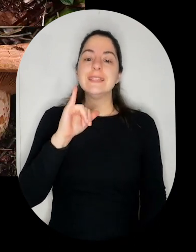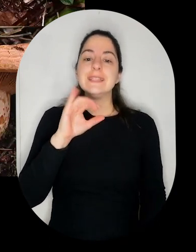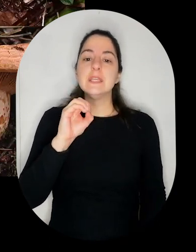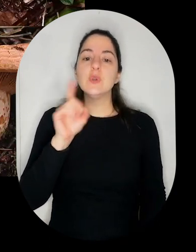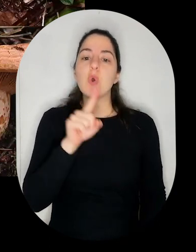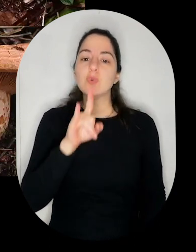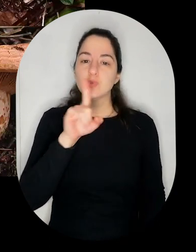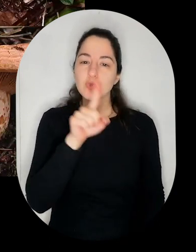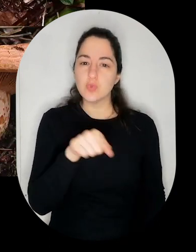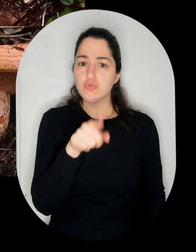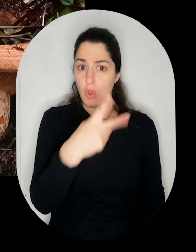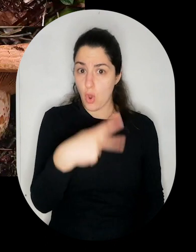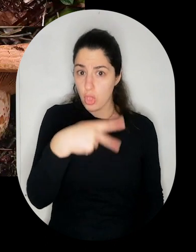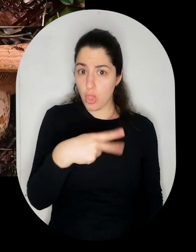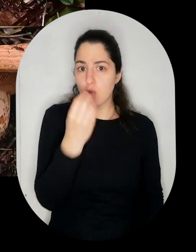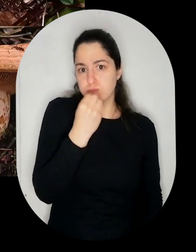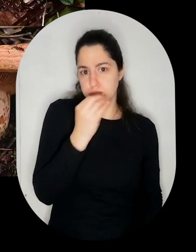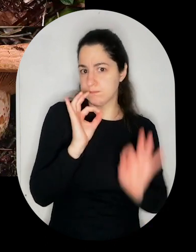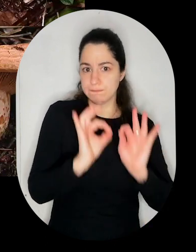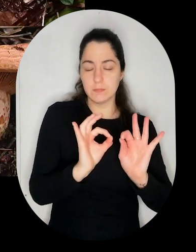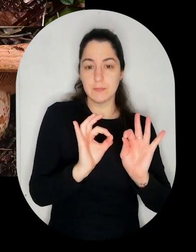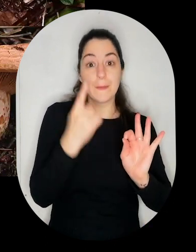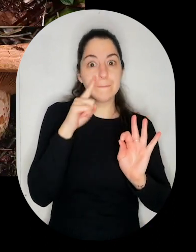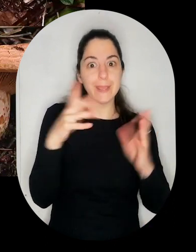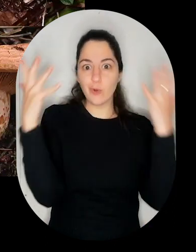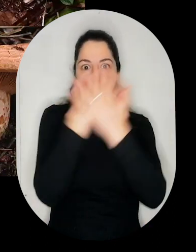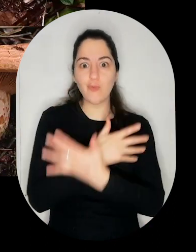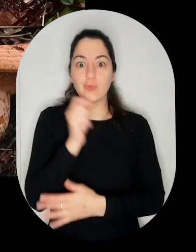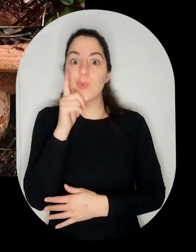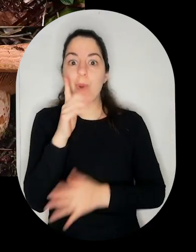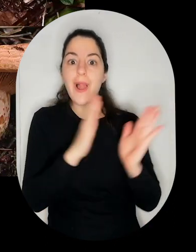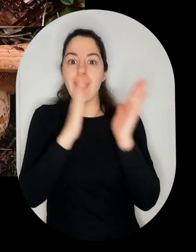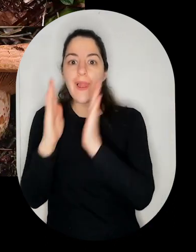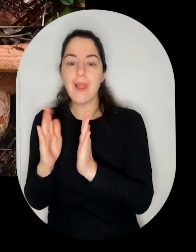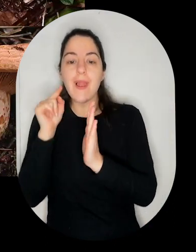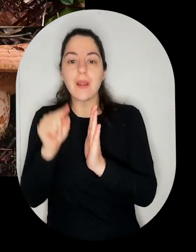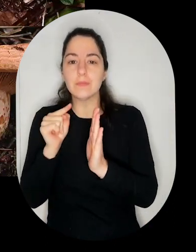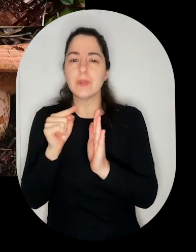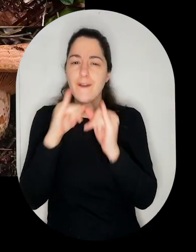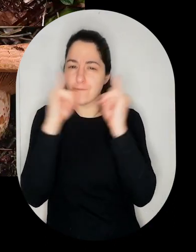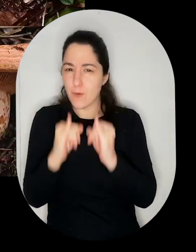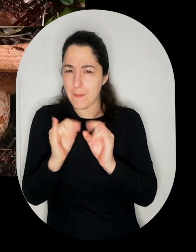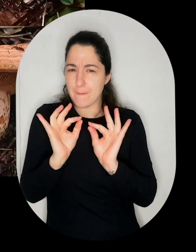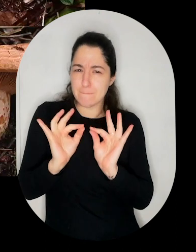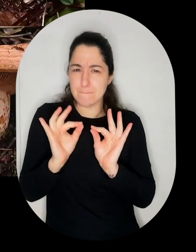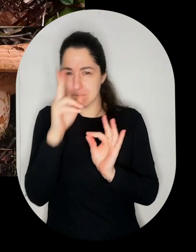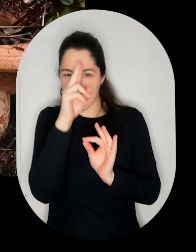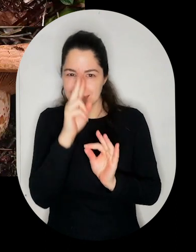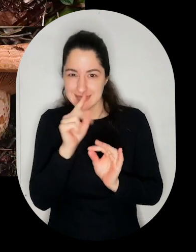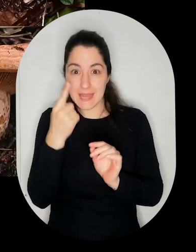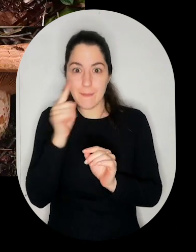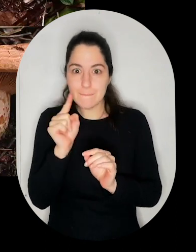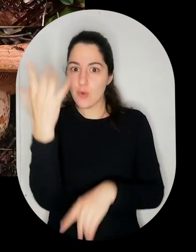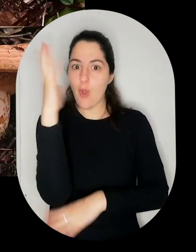perfectamente comestibles, muy propio de los pinares, pero por el otro lado se les confunden frecuentemente con Paxillus involutus, que tiene una forma muy parecida, pero no